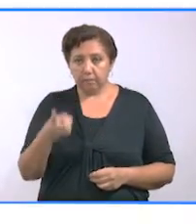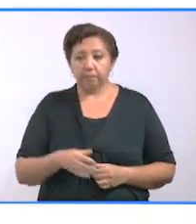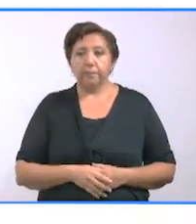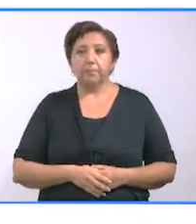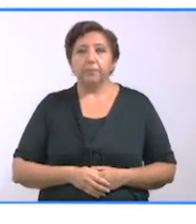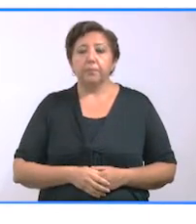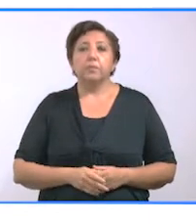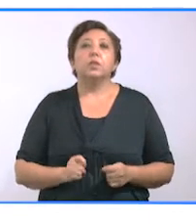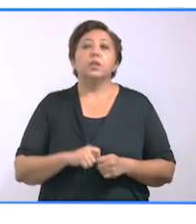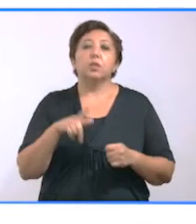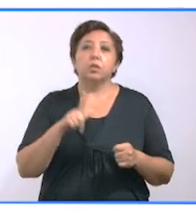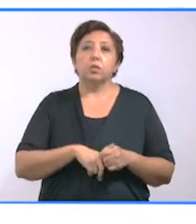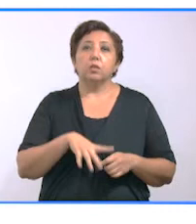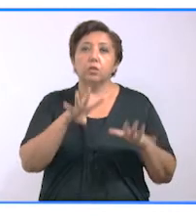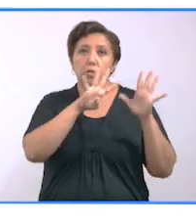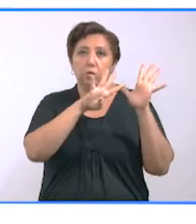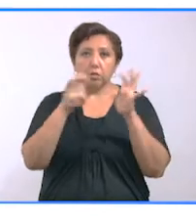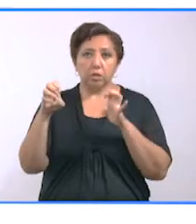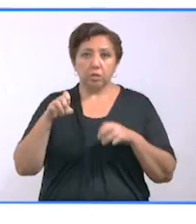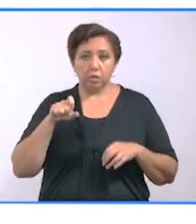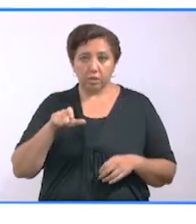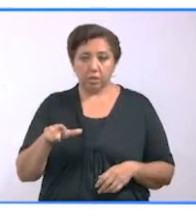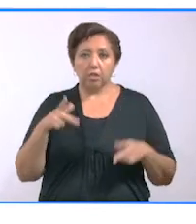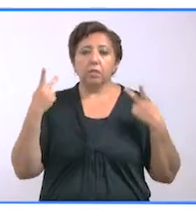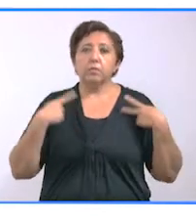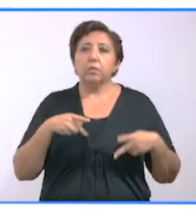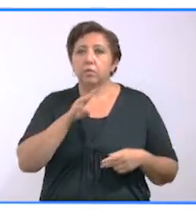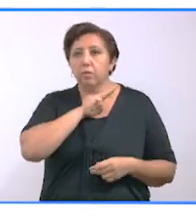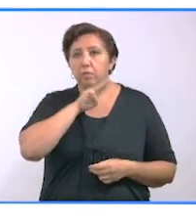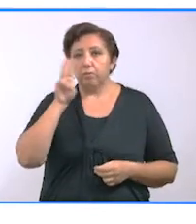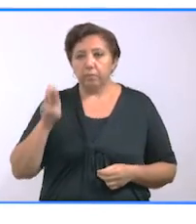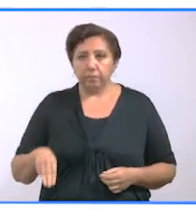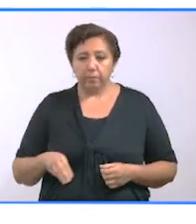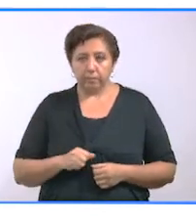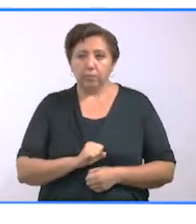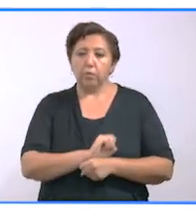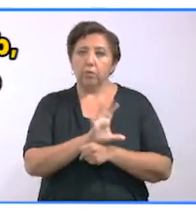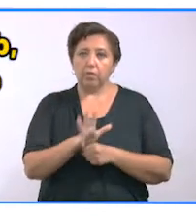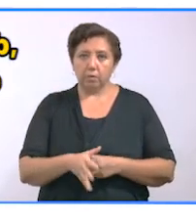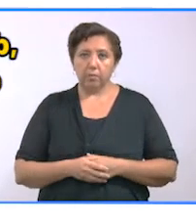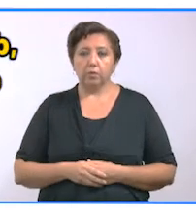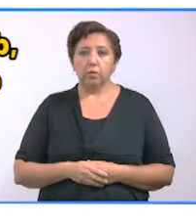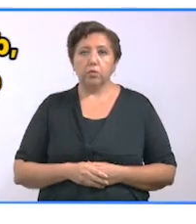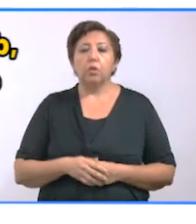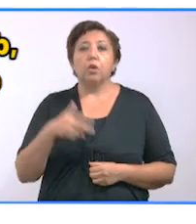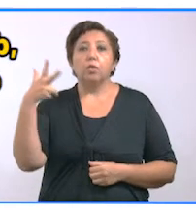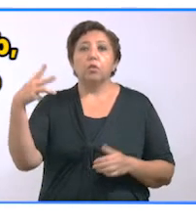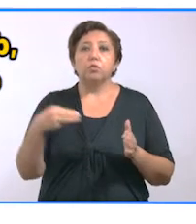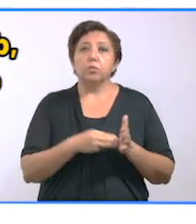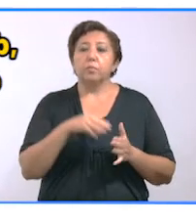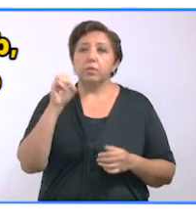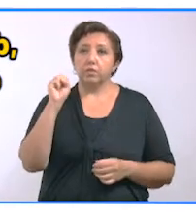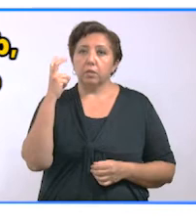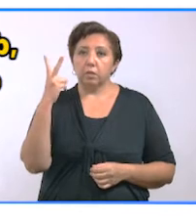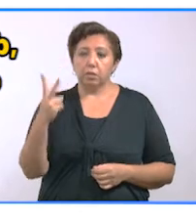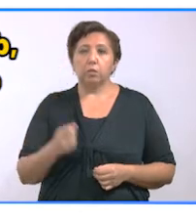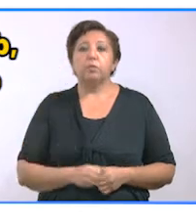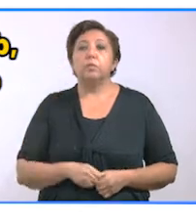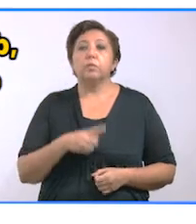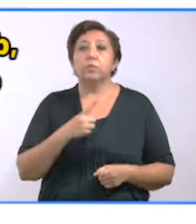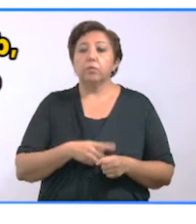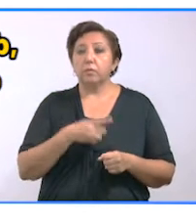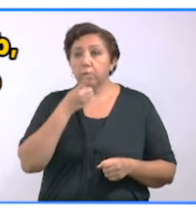En total son 917 las personas fallecidas a causa del coronavirus. De los 8,062 casos confirmados,